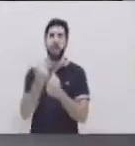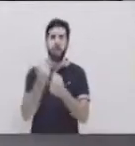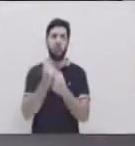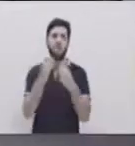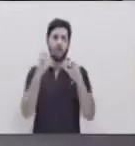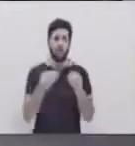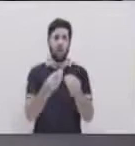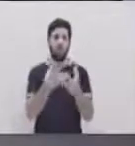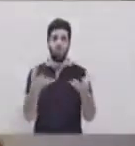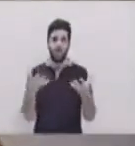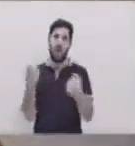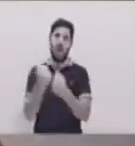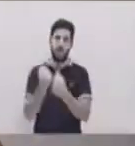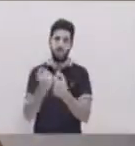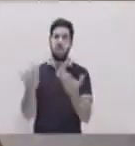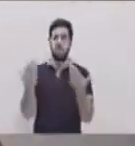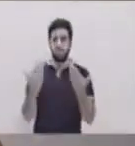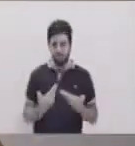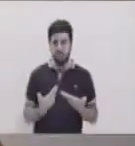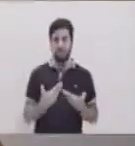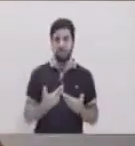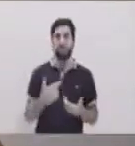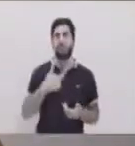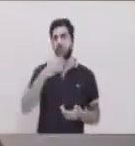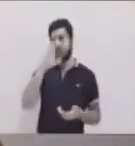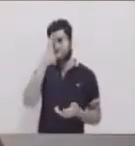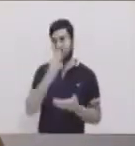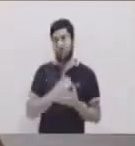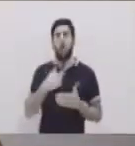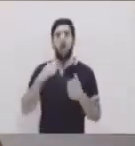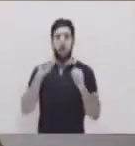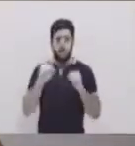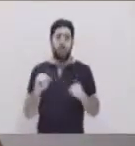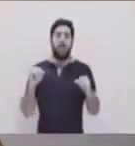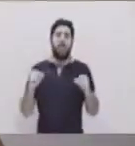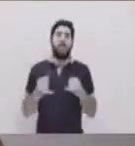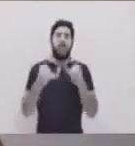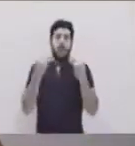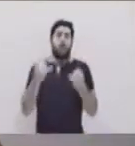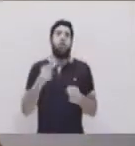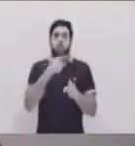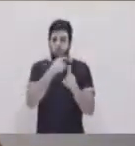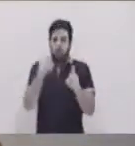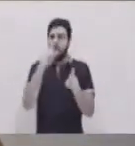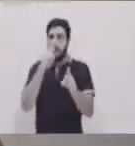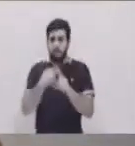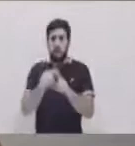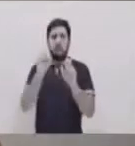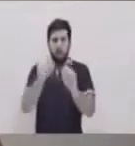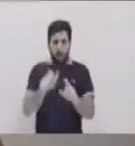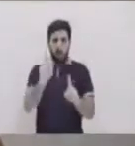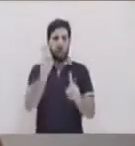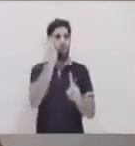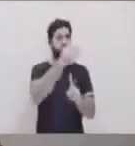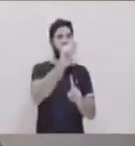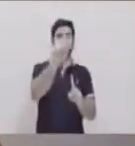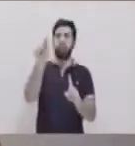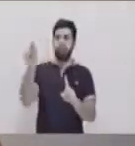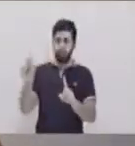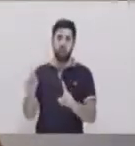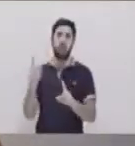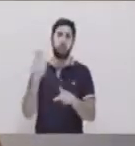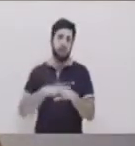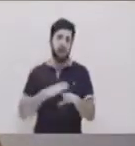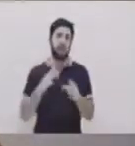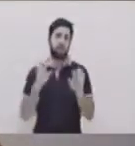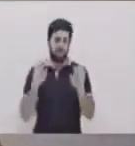personas en ese proyecto y creo que si yo te puedo inspirar, tú puedes inspirar a muchas más personas. Así que